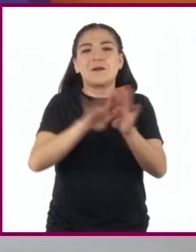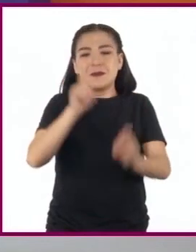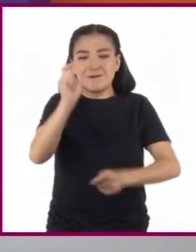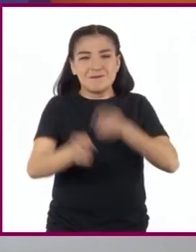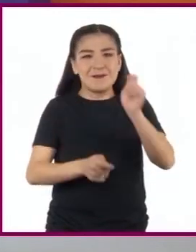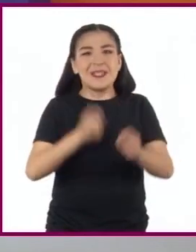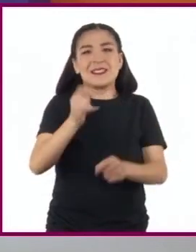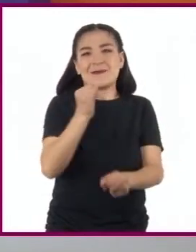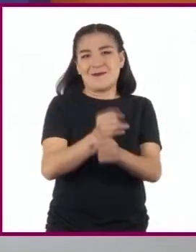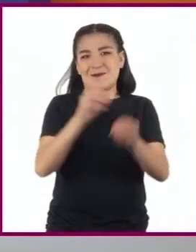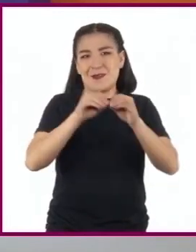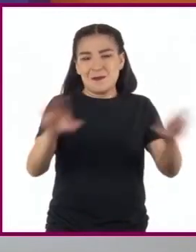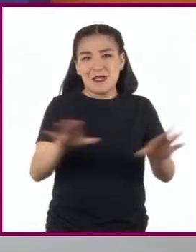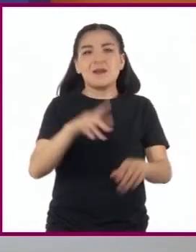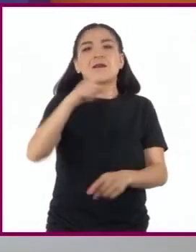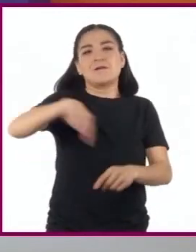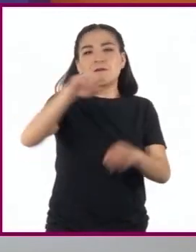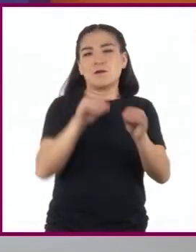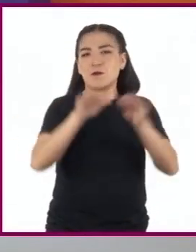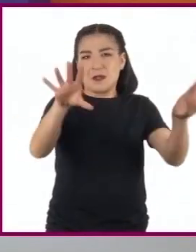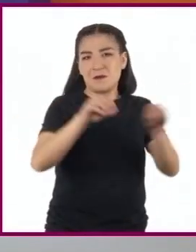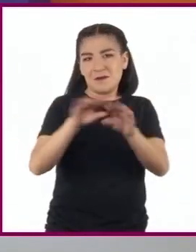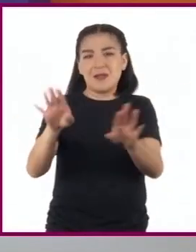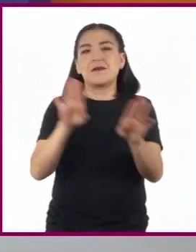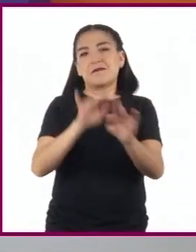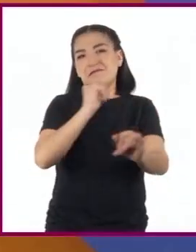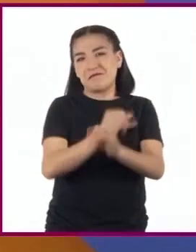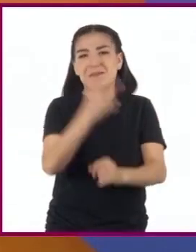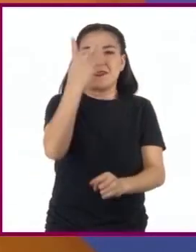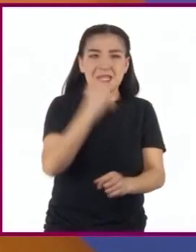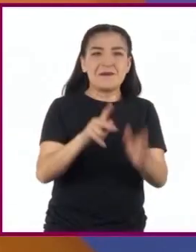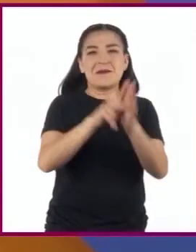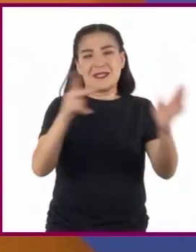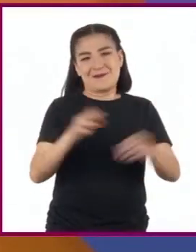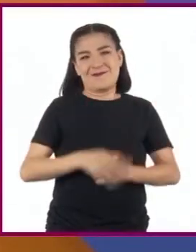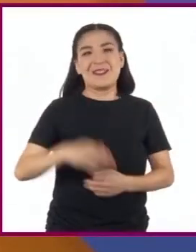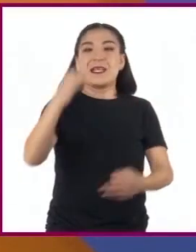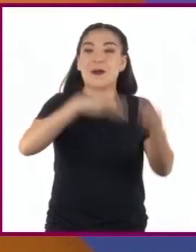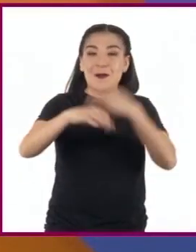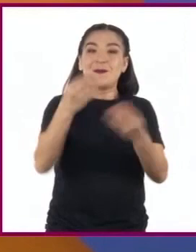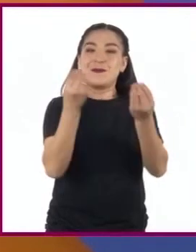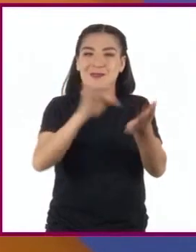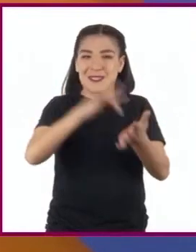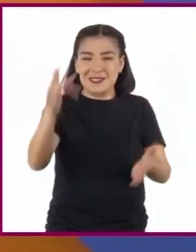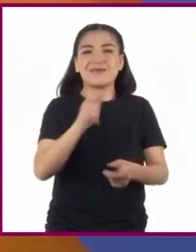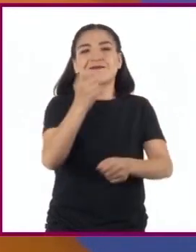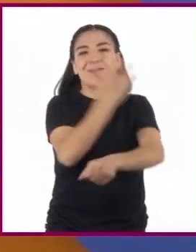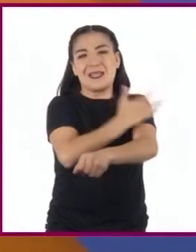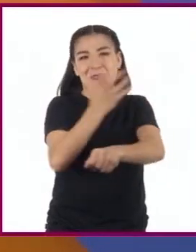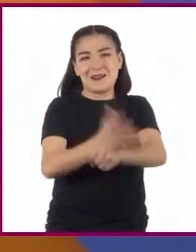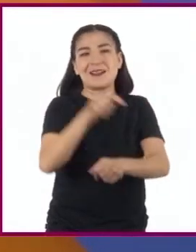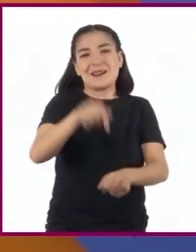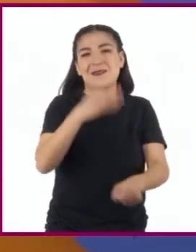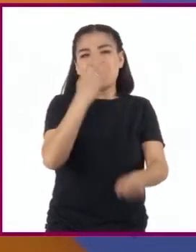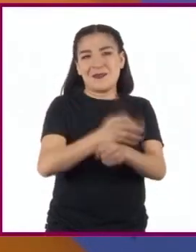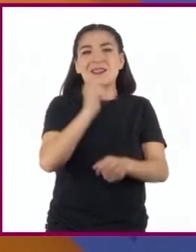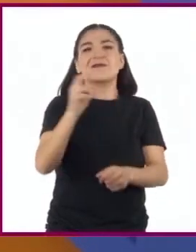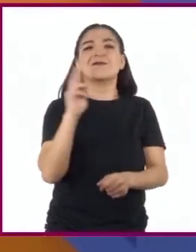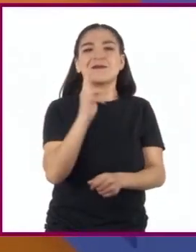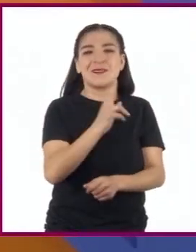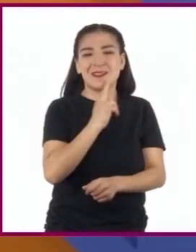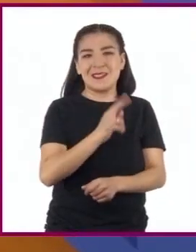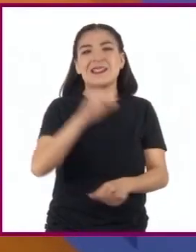la información que se publica en diferentes medios. Gracias a todos por acompañarnos en una emisión más del